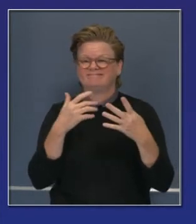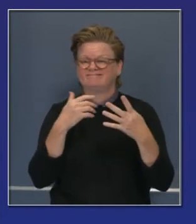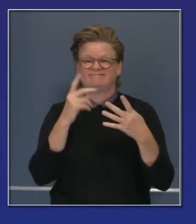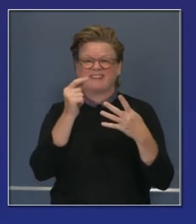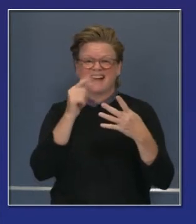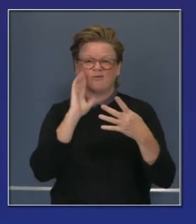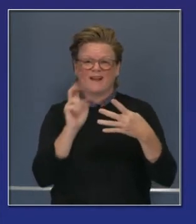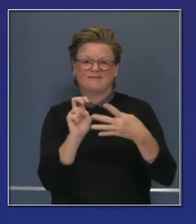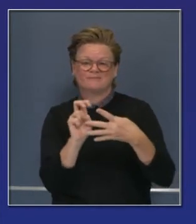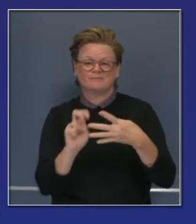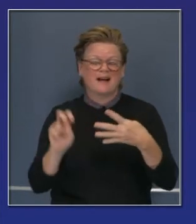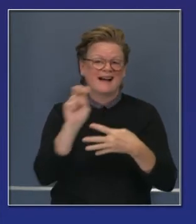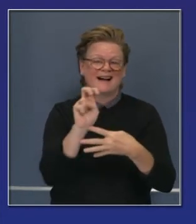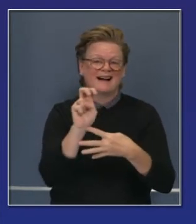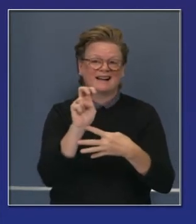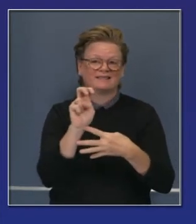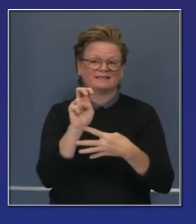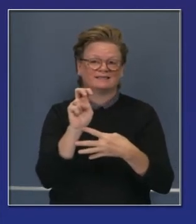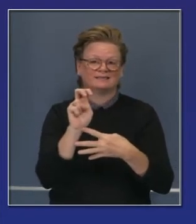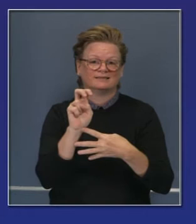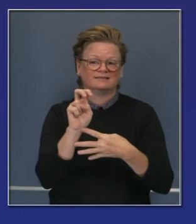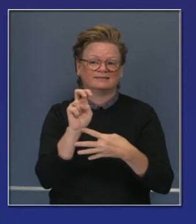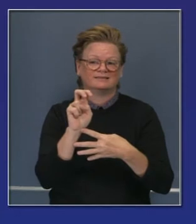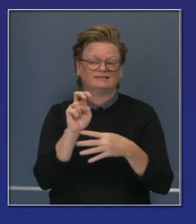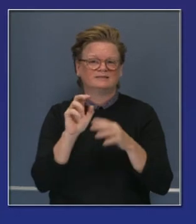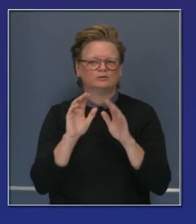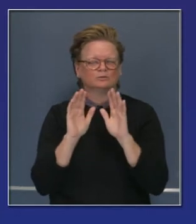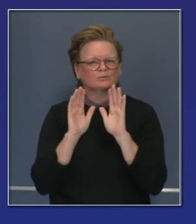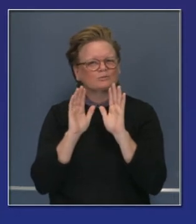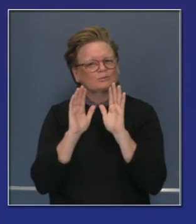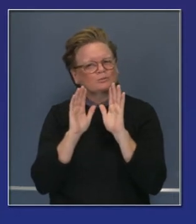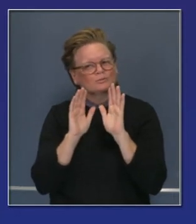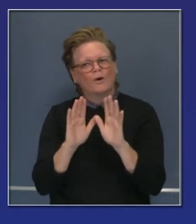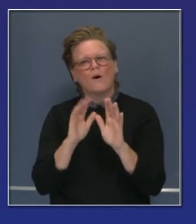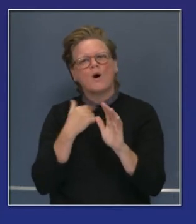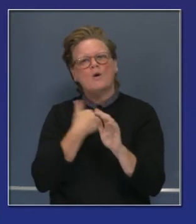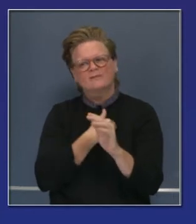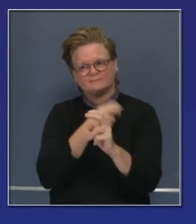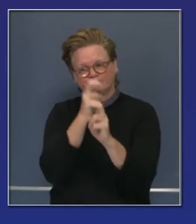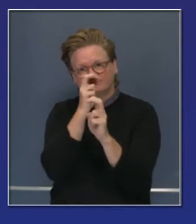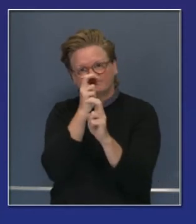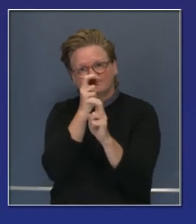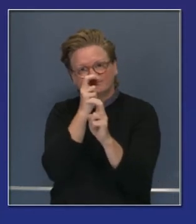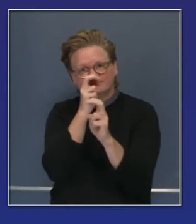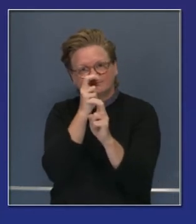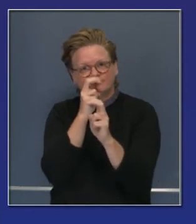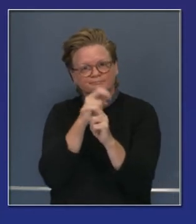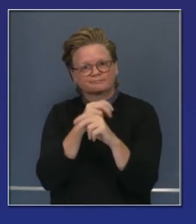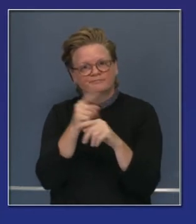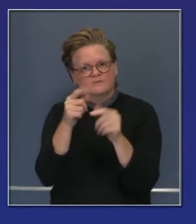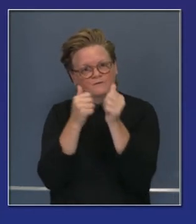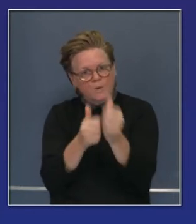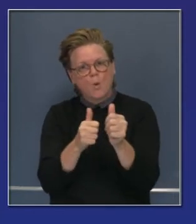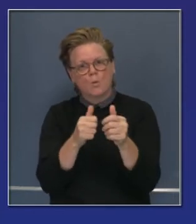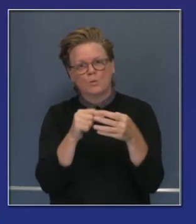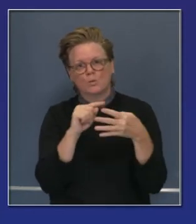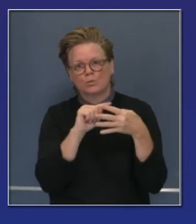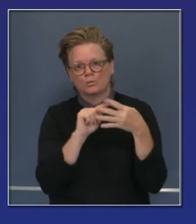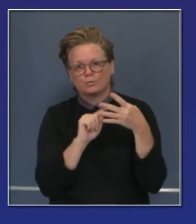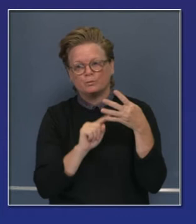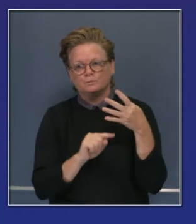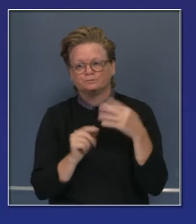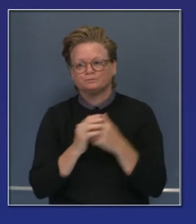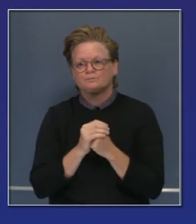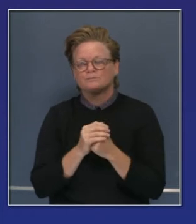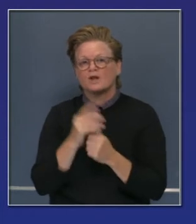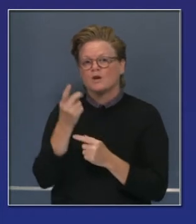su viejo nivel. El doctor Gaudí hablará de este freno de emergencia que hemos incluido, porque